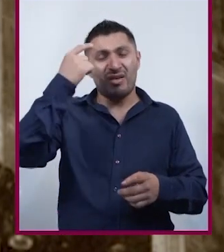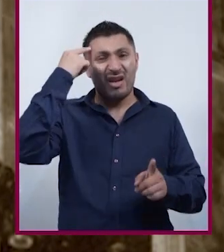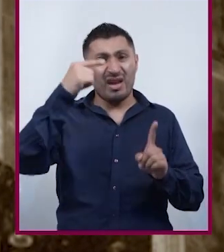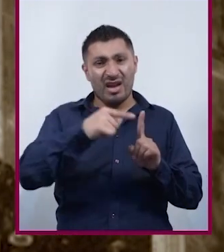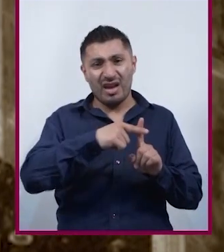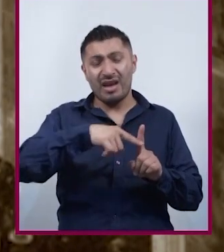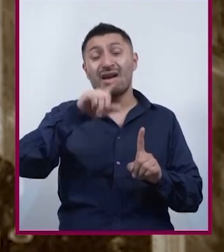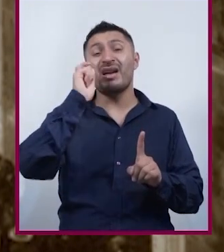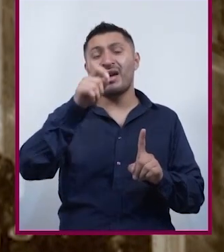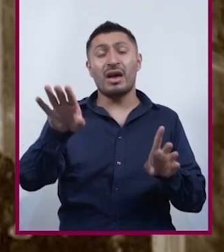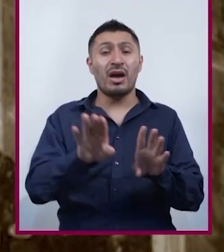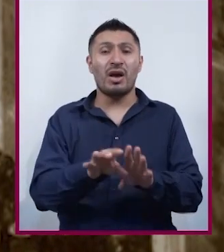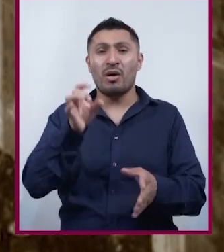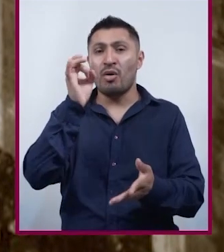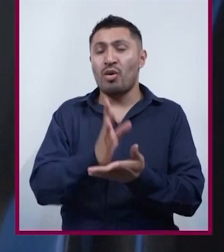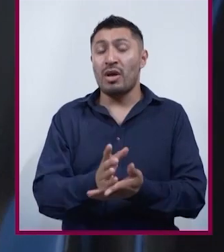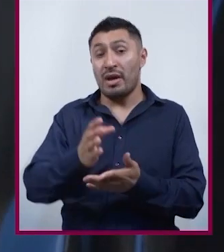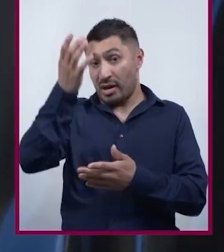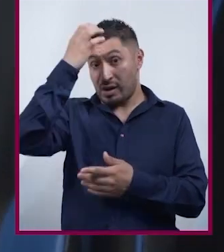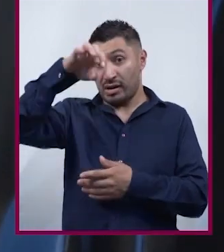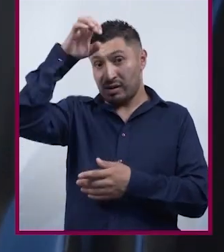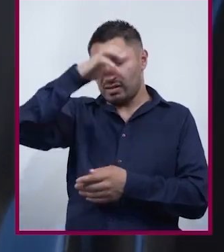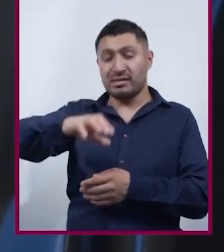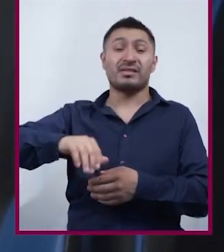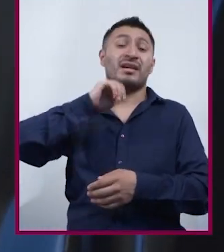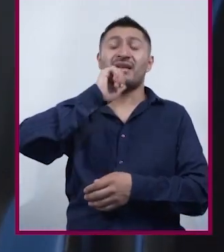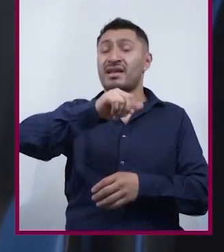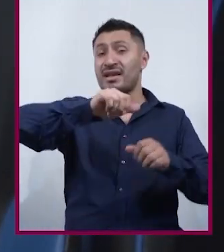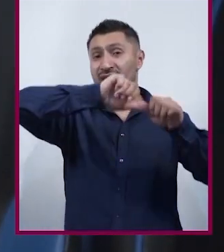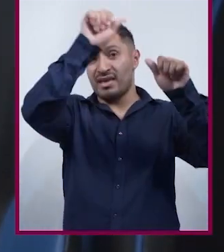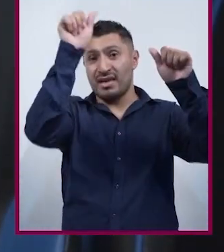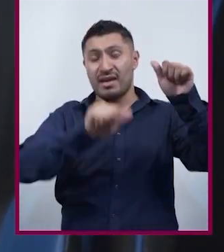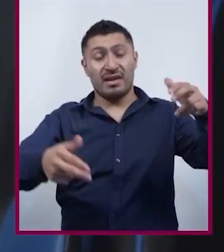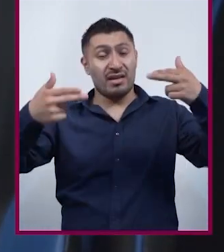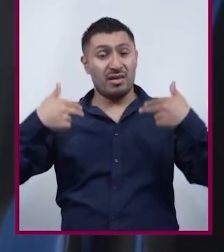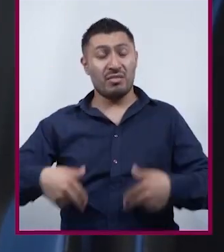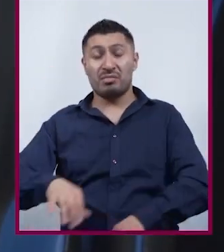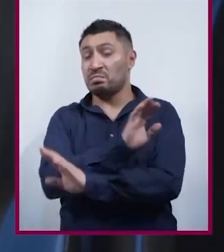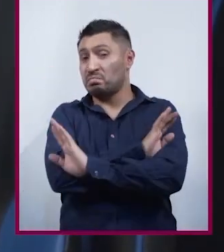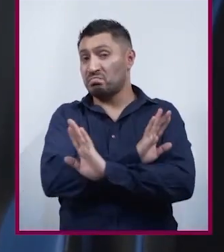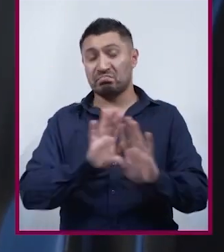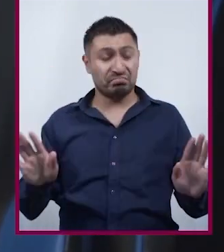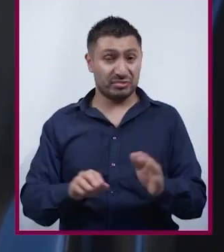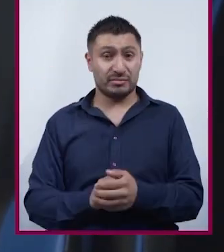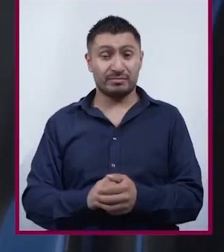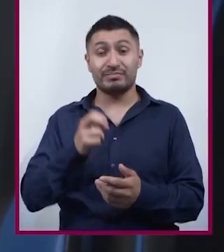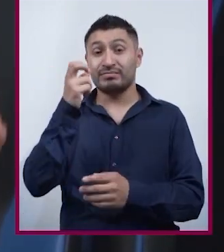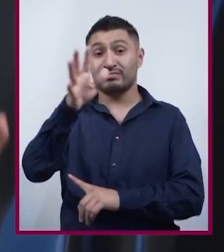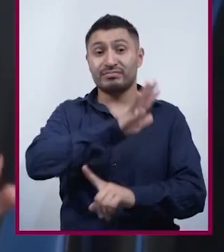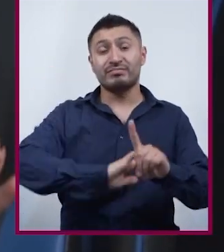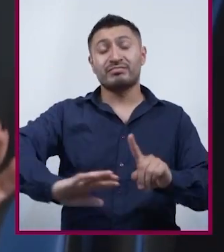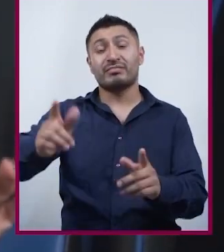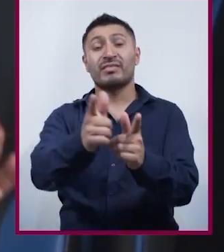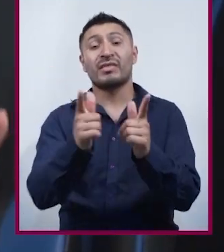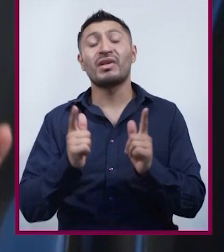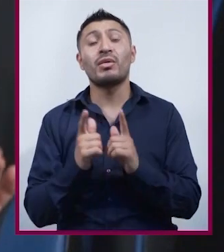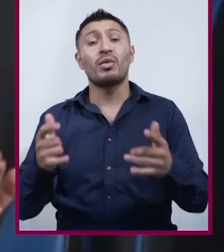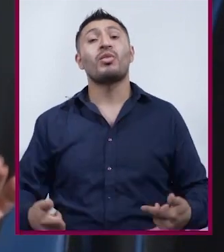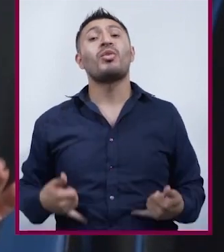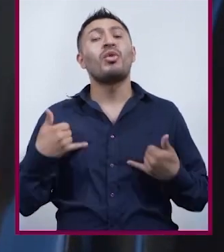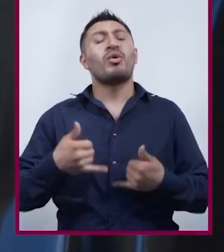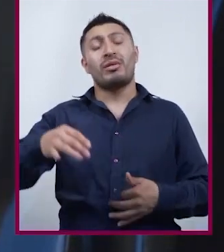decir, estrictamente empírica, alejada de las artes y las humanidades. En este contexto, un grupo de